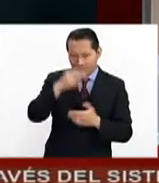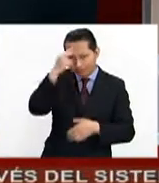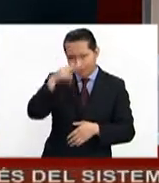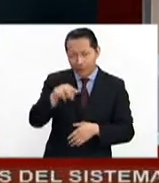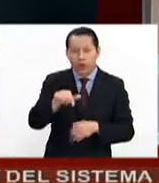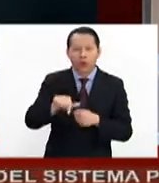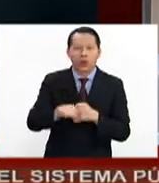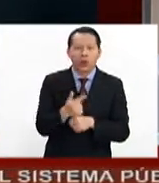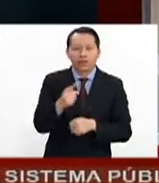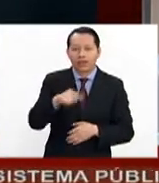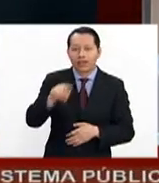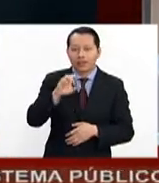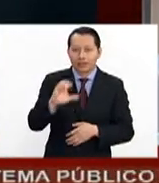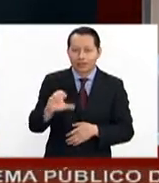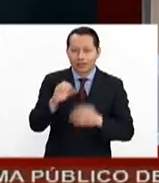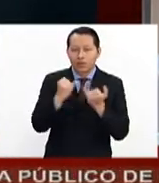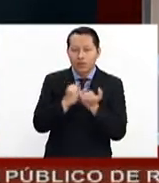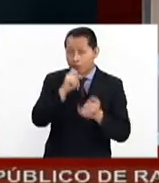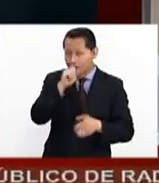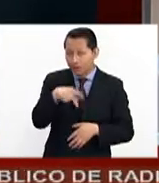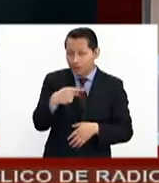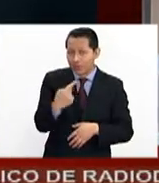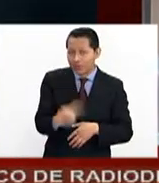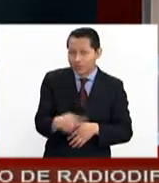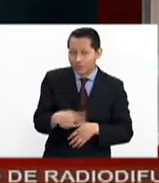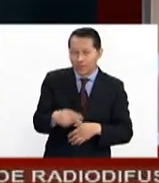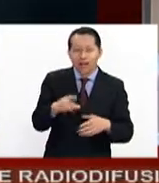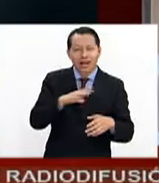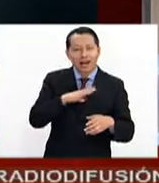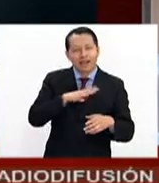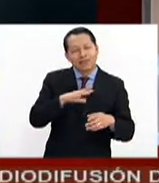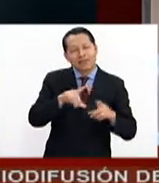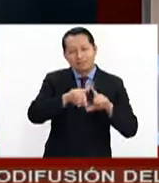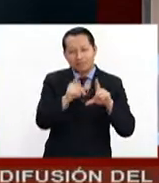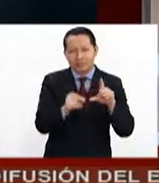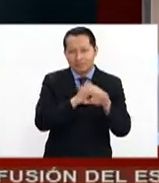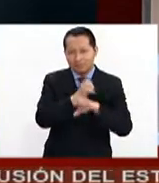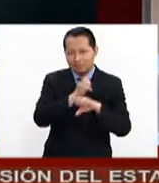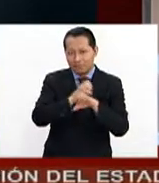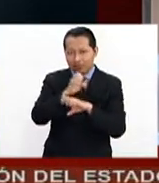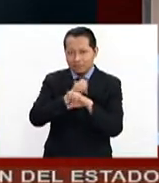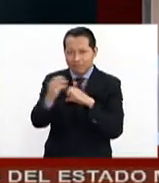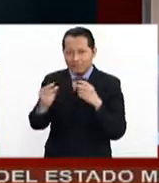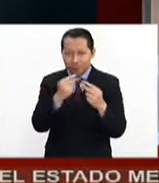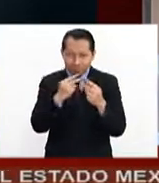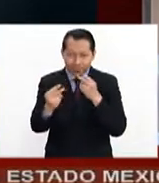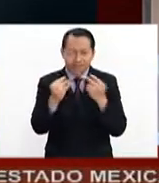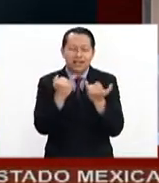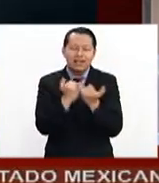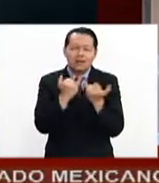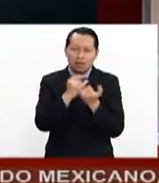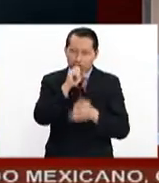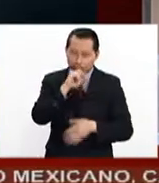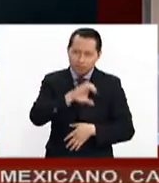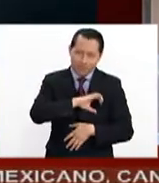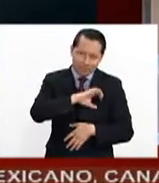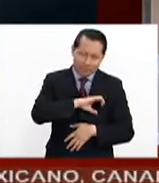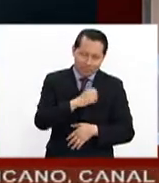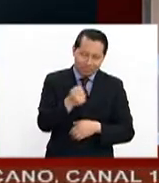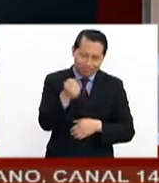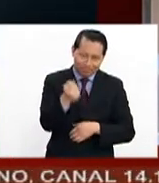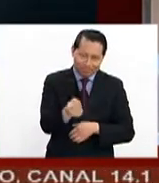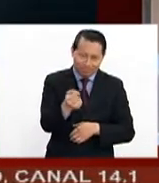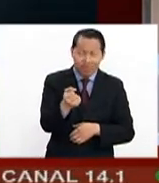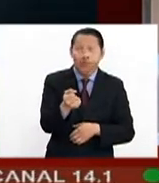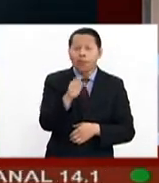12 grados centígrados. Desde aquí, como siempre, un saludo muy afectuoso también a quienes nos están viendo en el interior de la República